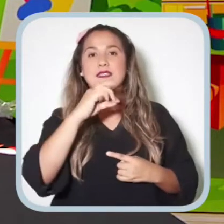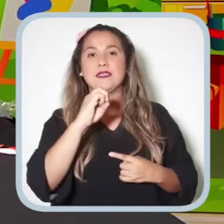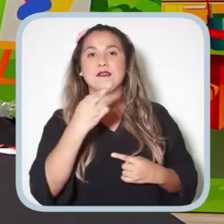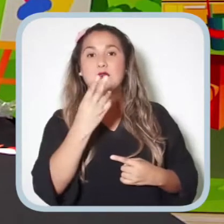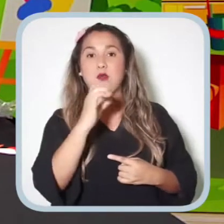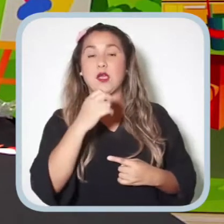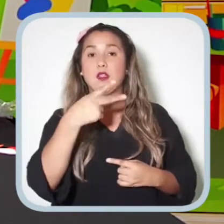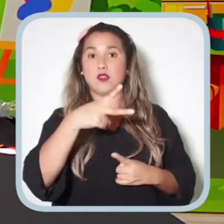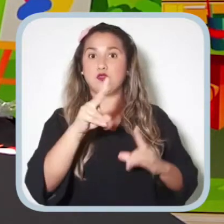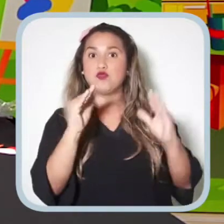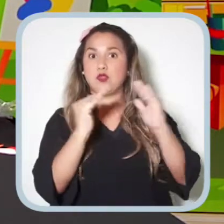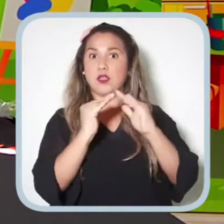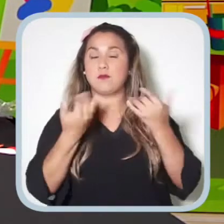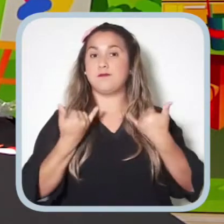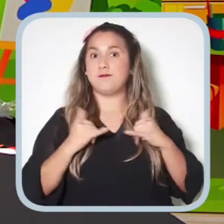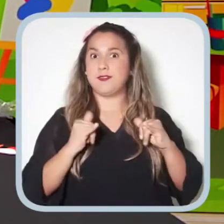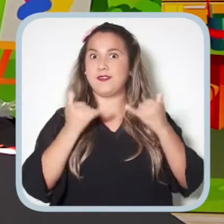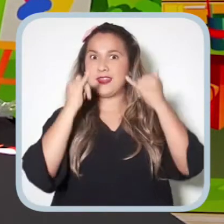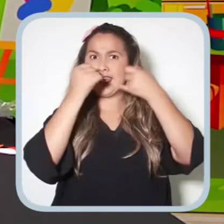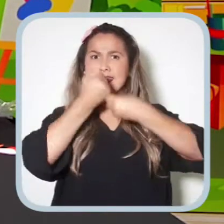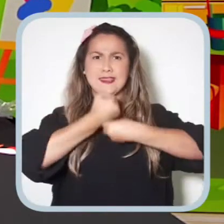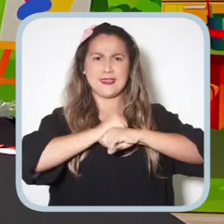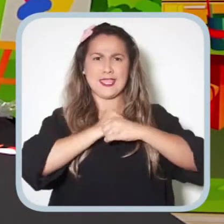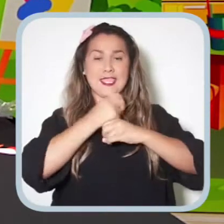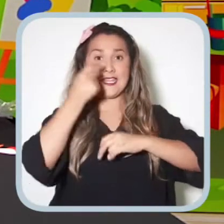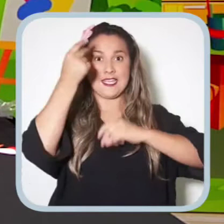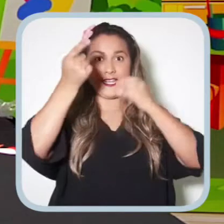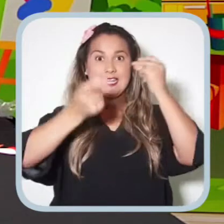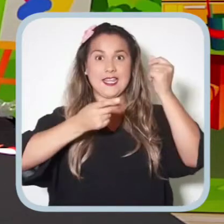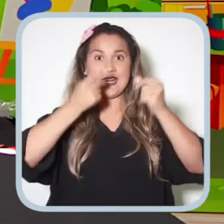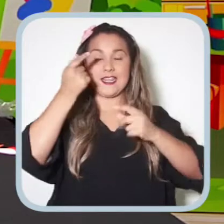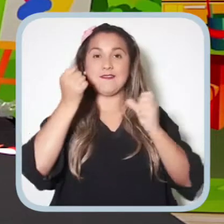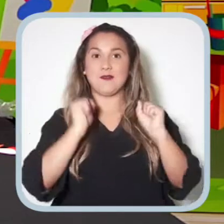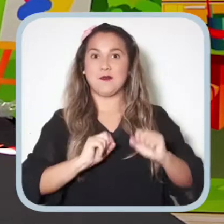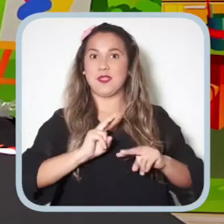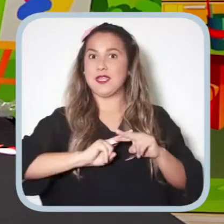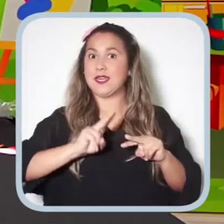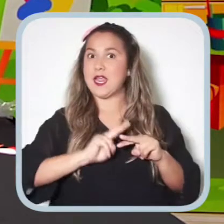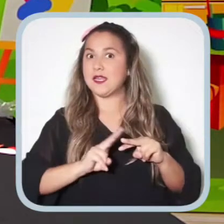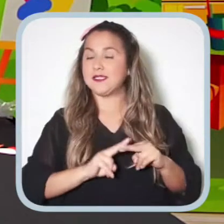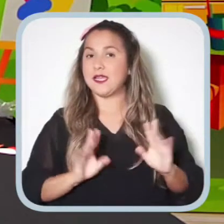sus casas para un entretenido taller creativo poder realizar.